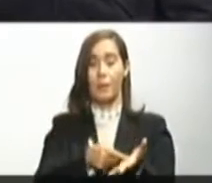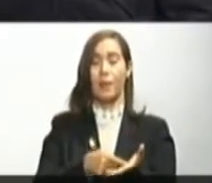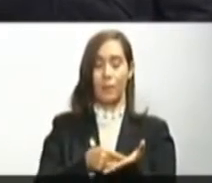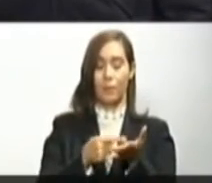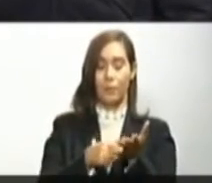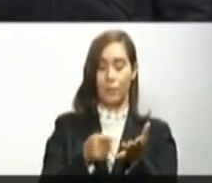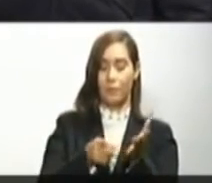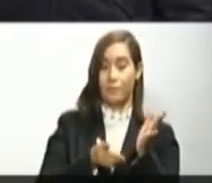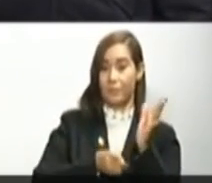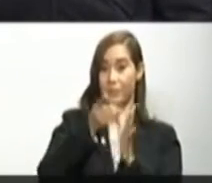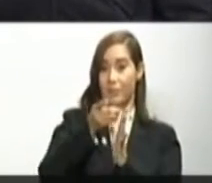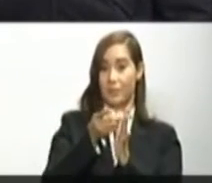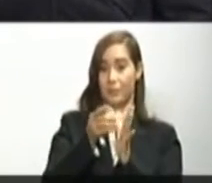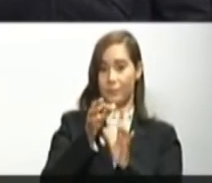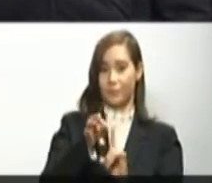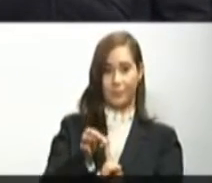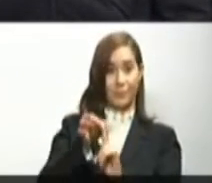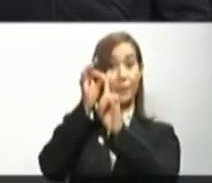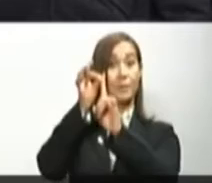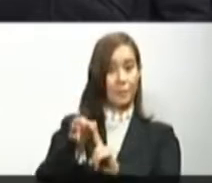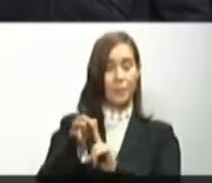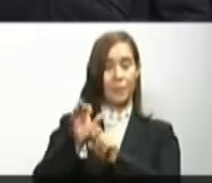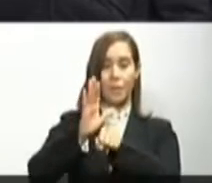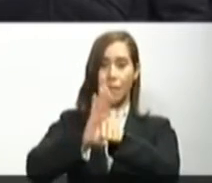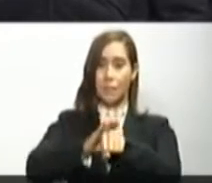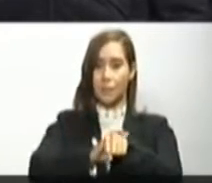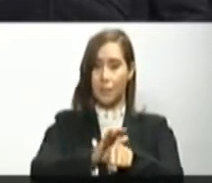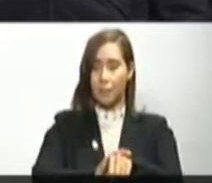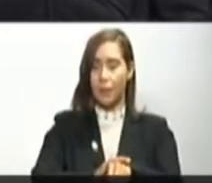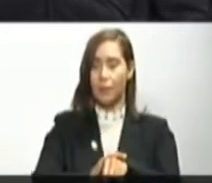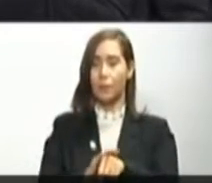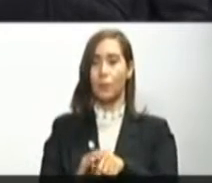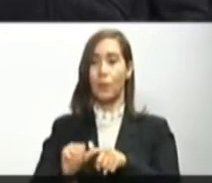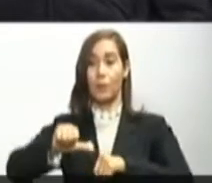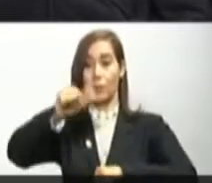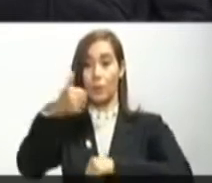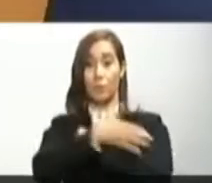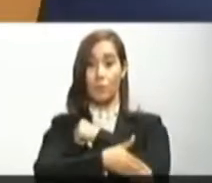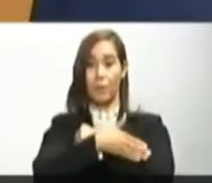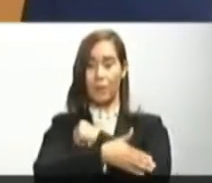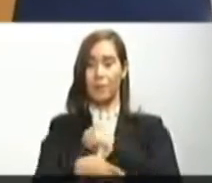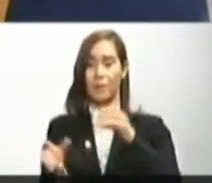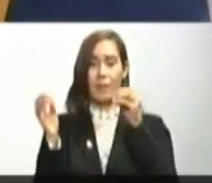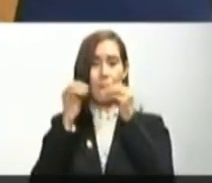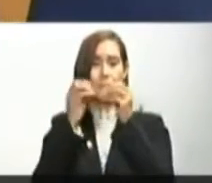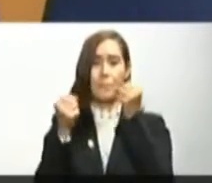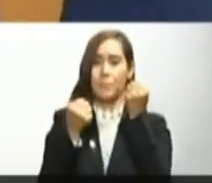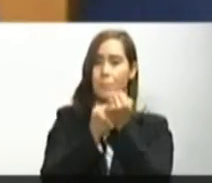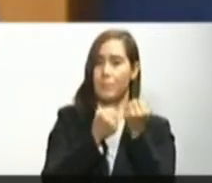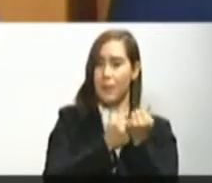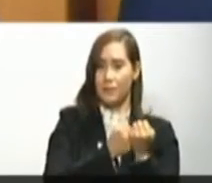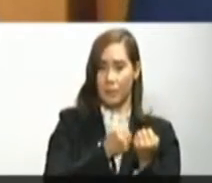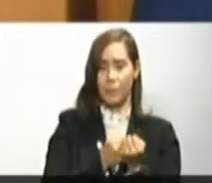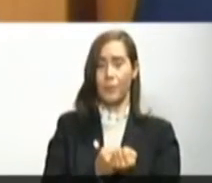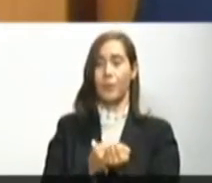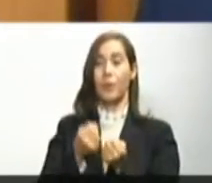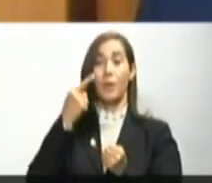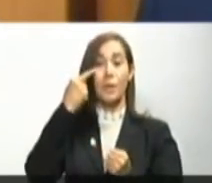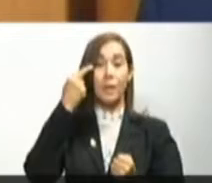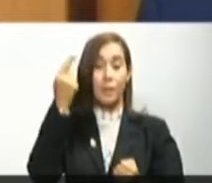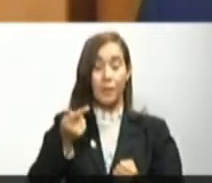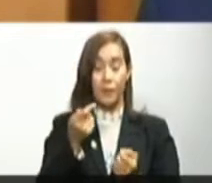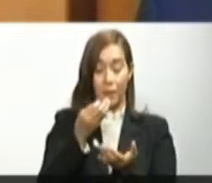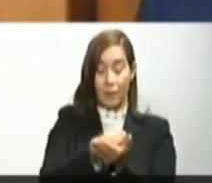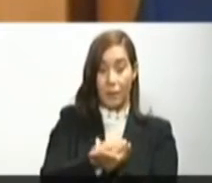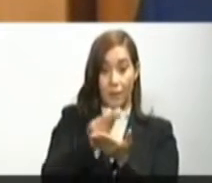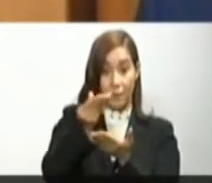derechos especiales de giro, llamando a una mayor solidaridad entre los países, que consienta que los fondos sean destinados para